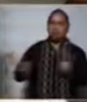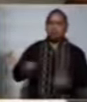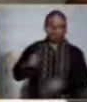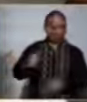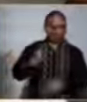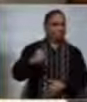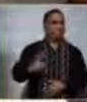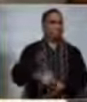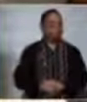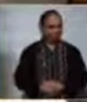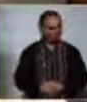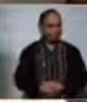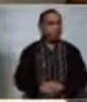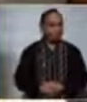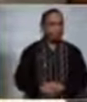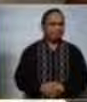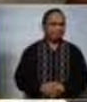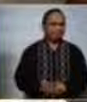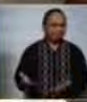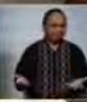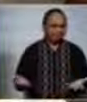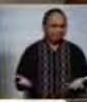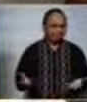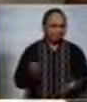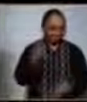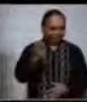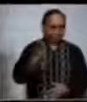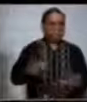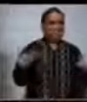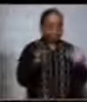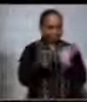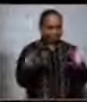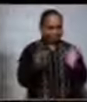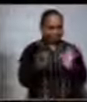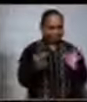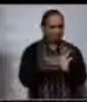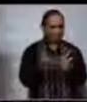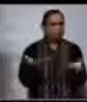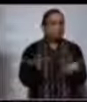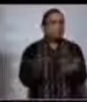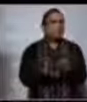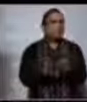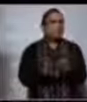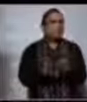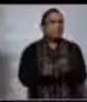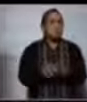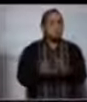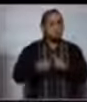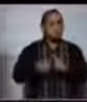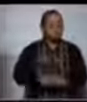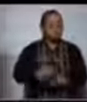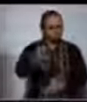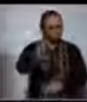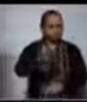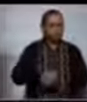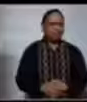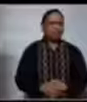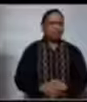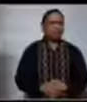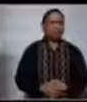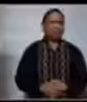buena. Yo creo que hay que explicar eso precisamente, por Sí. qué se hizo, cómo se hizo, ¿no? Si quieres, Claro, empezamos por claro. eso.